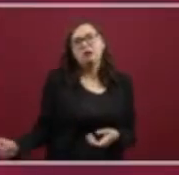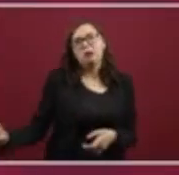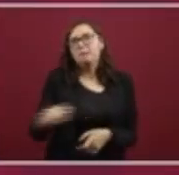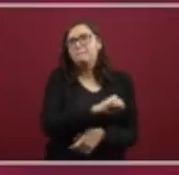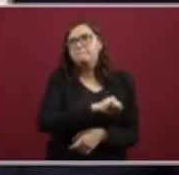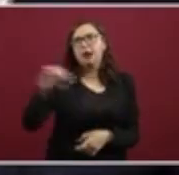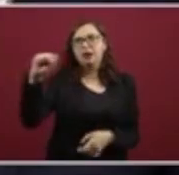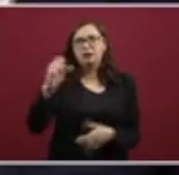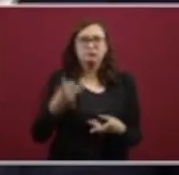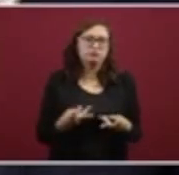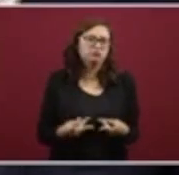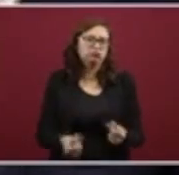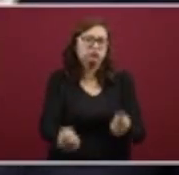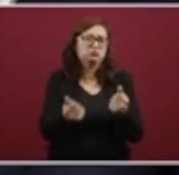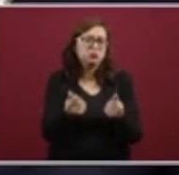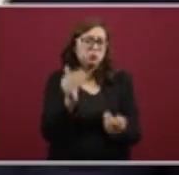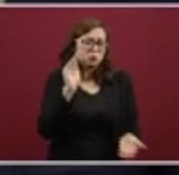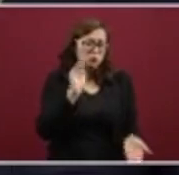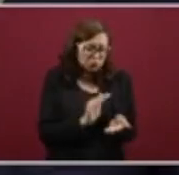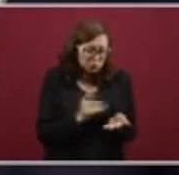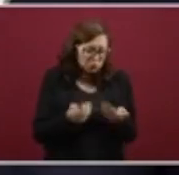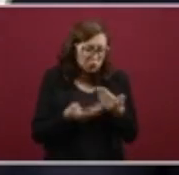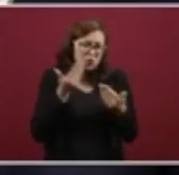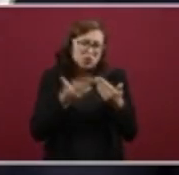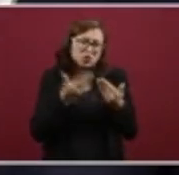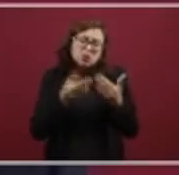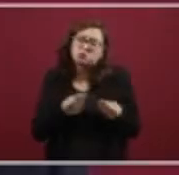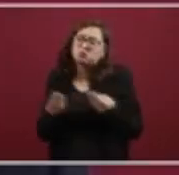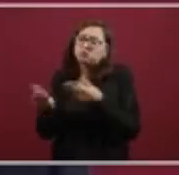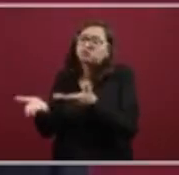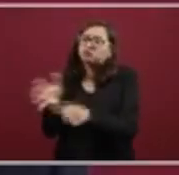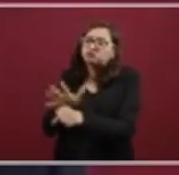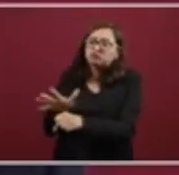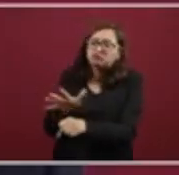hay medicamentos o no alcanzan.